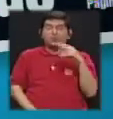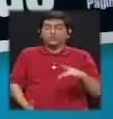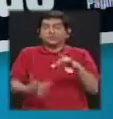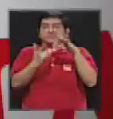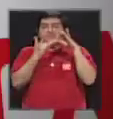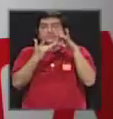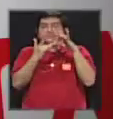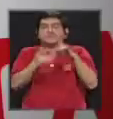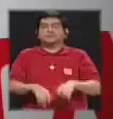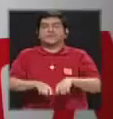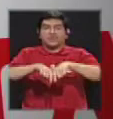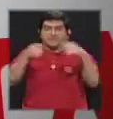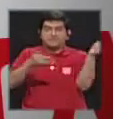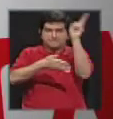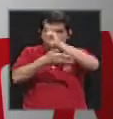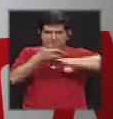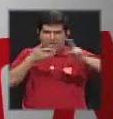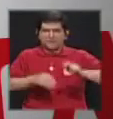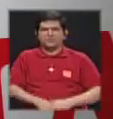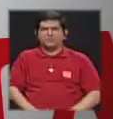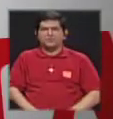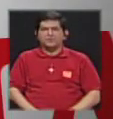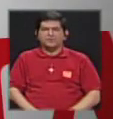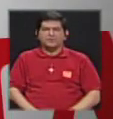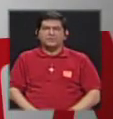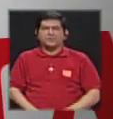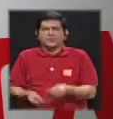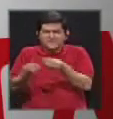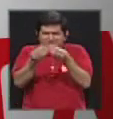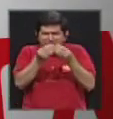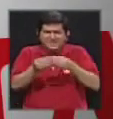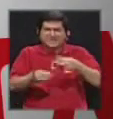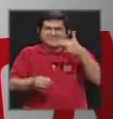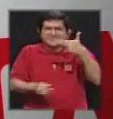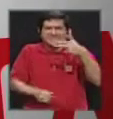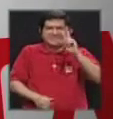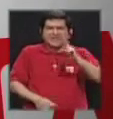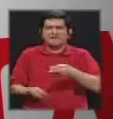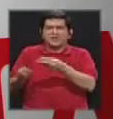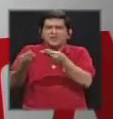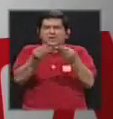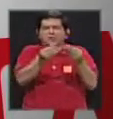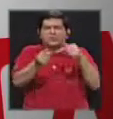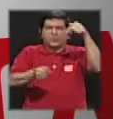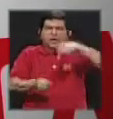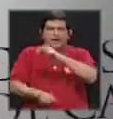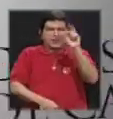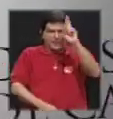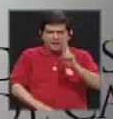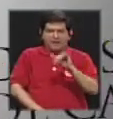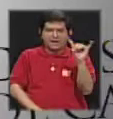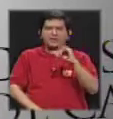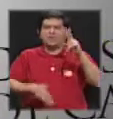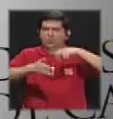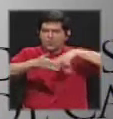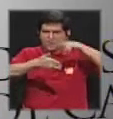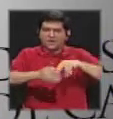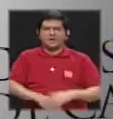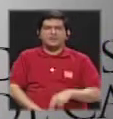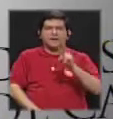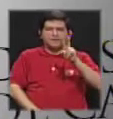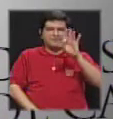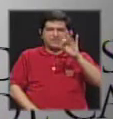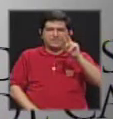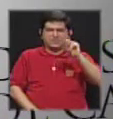exclusiva del Semanario Universidad: las cenizas de Chavela Vargas serán esparcidas en Costa Rica. También puede leer: el 29